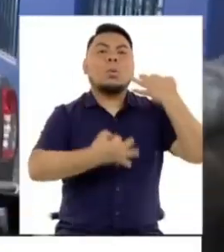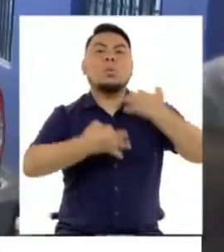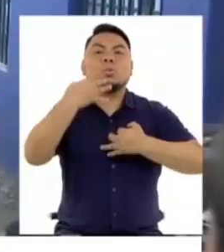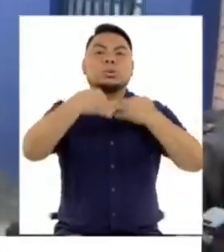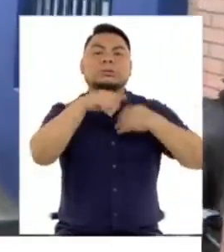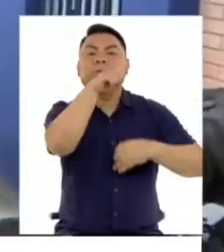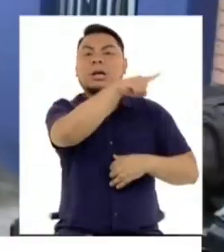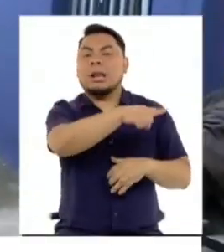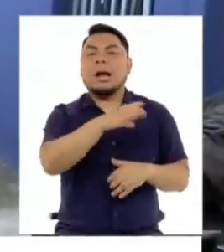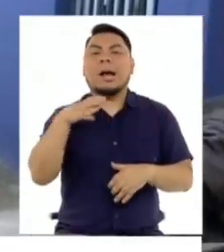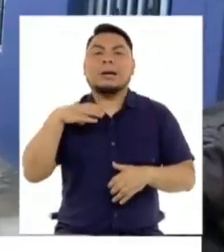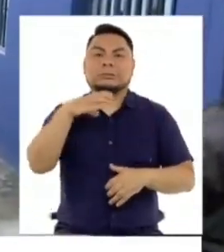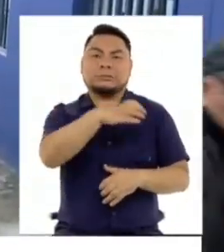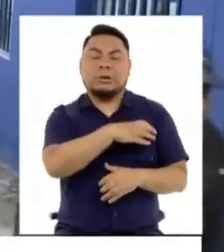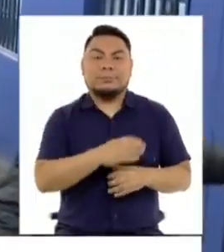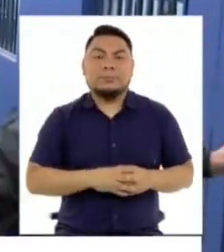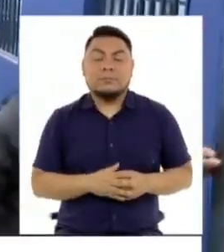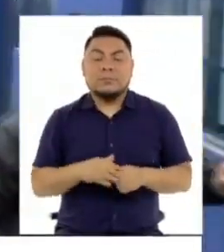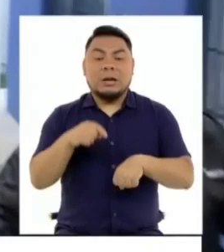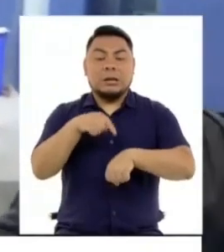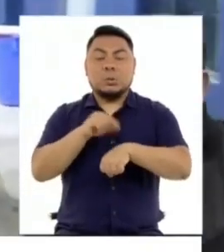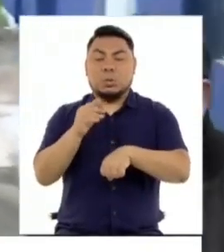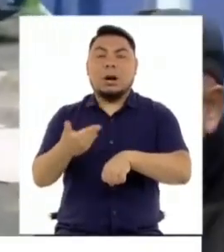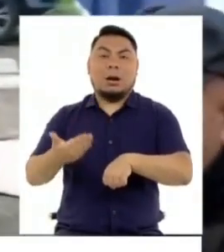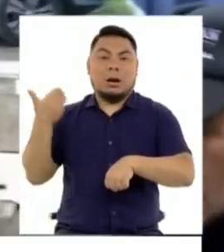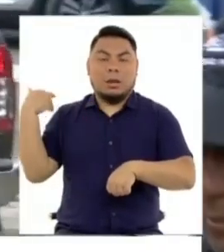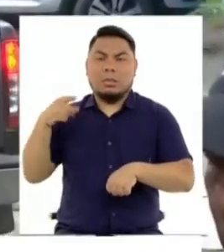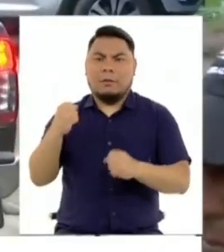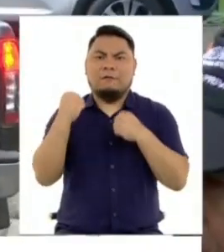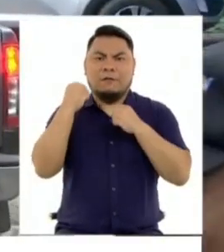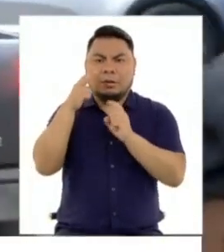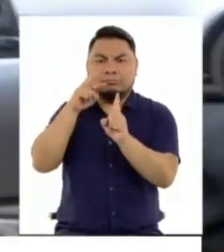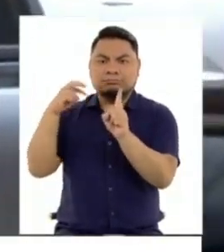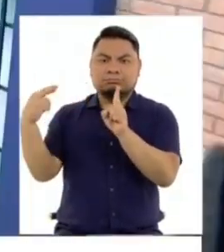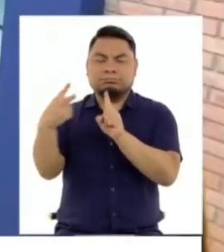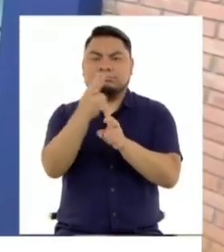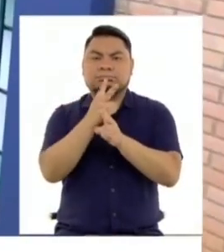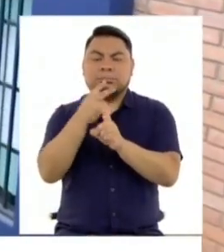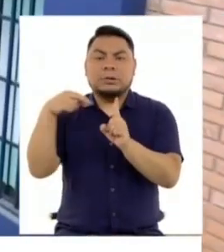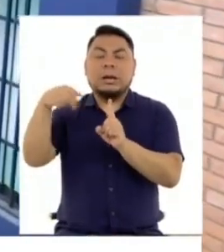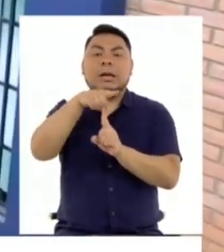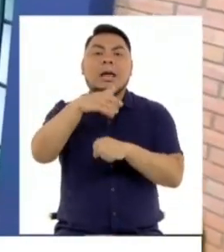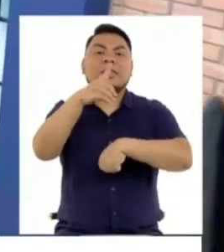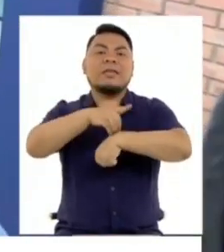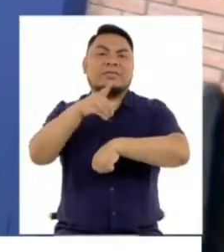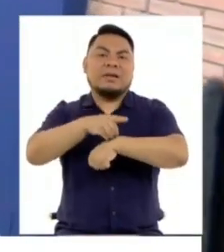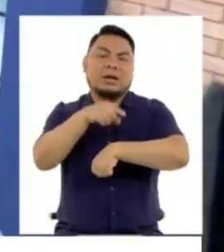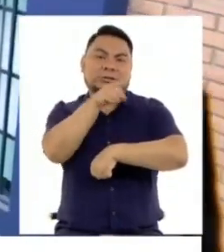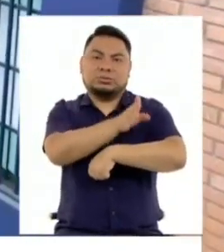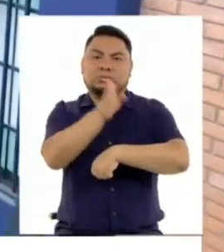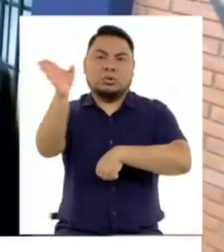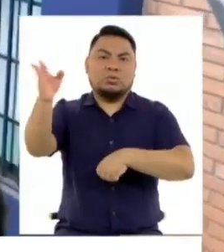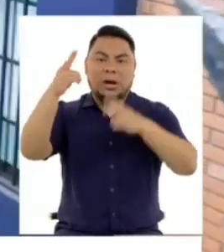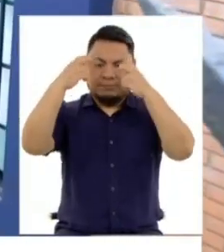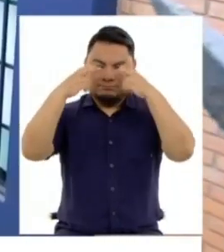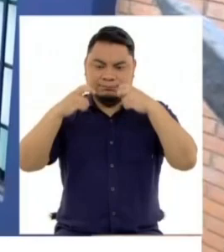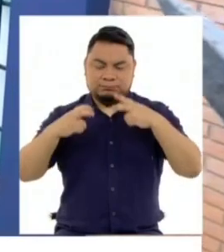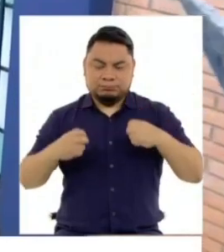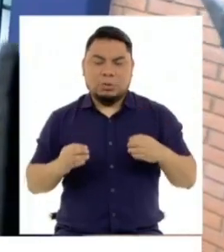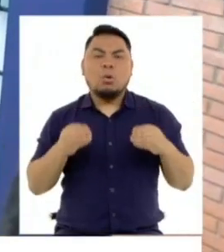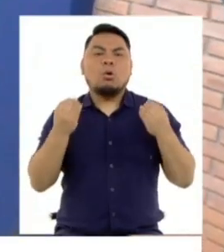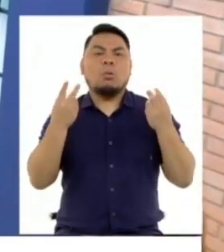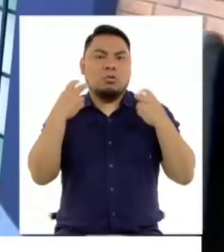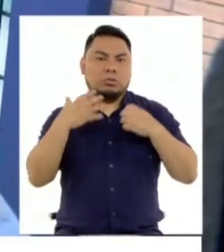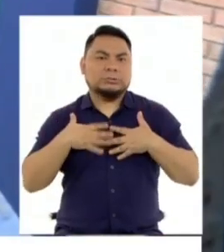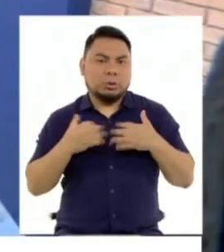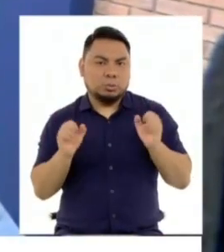Callao. Horas antes y fuertemente resguardado, pasó por medicina legal donde se evaluó su estado de